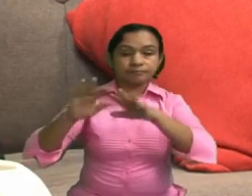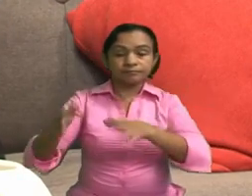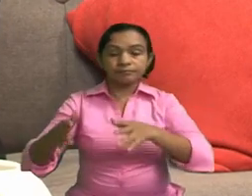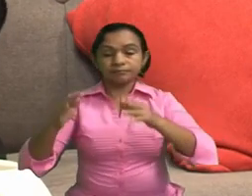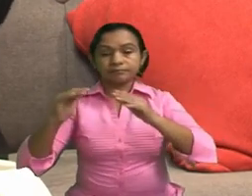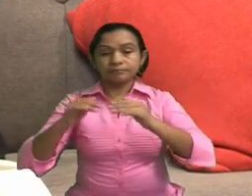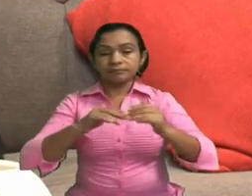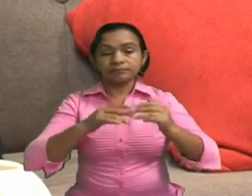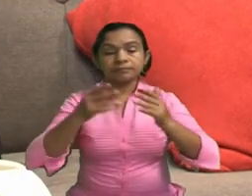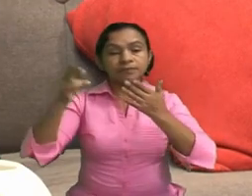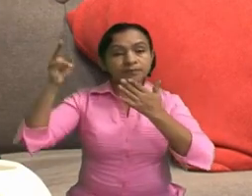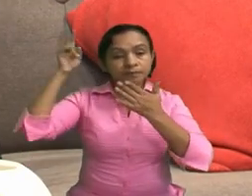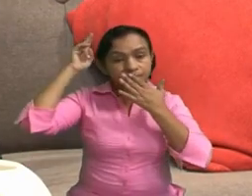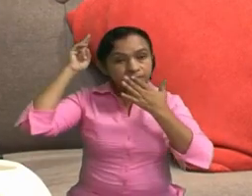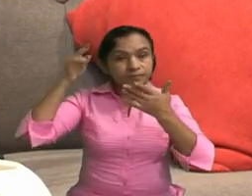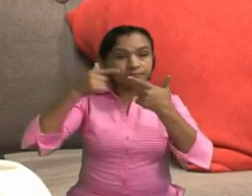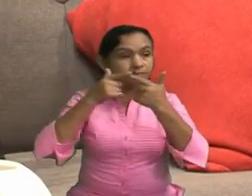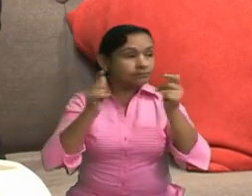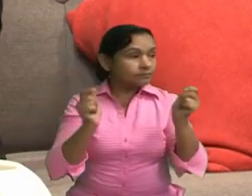comunitarios indígenas